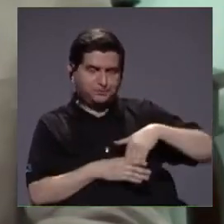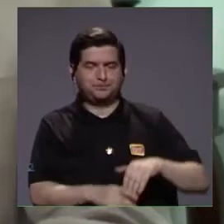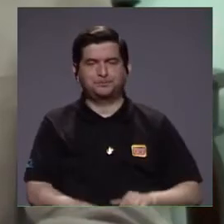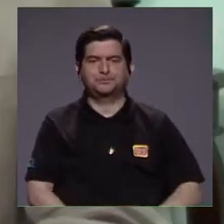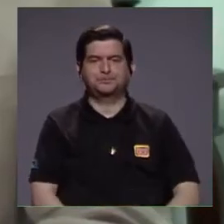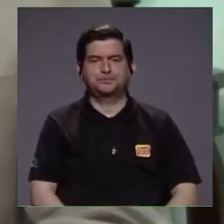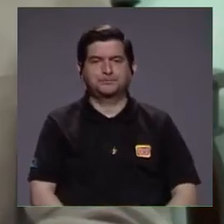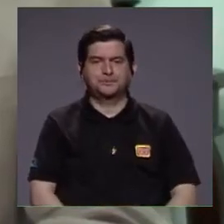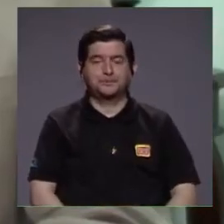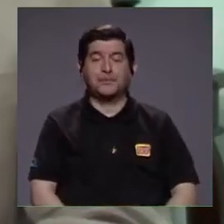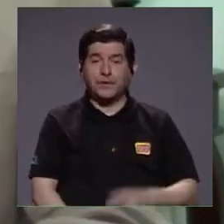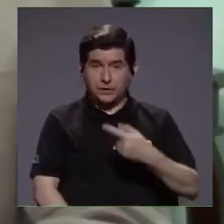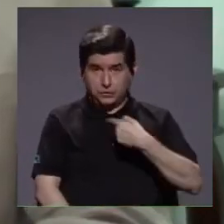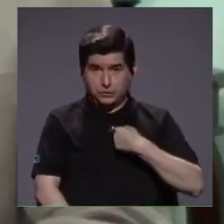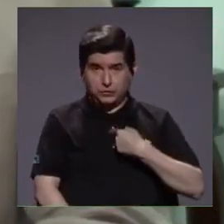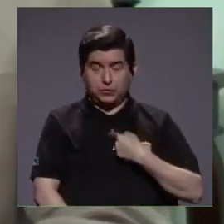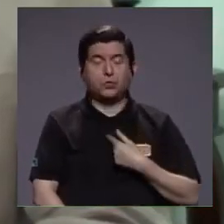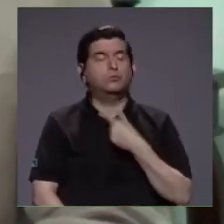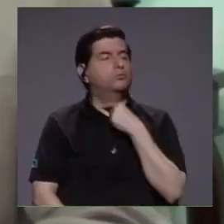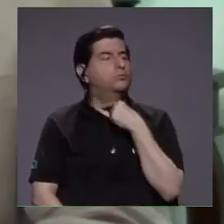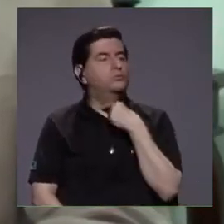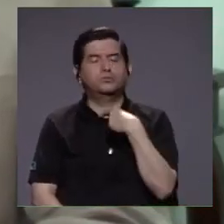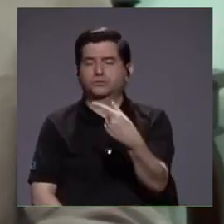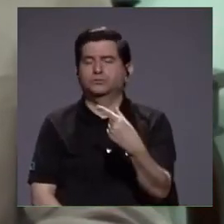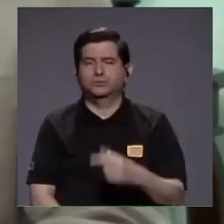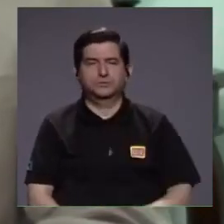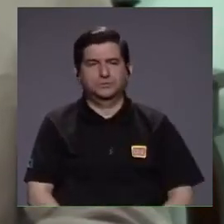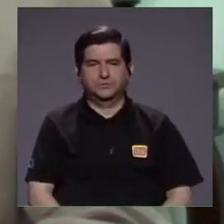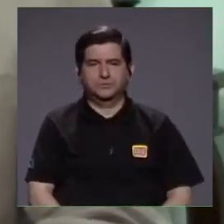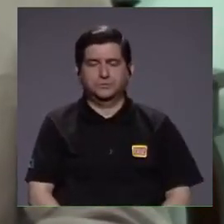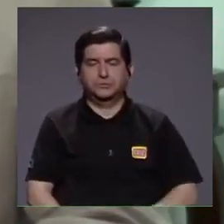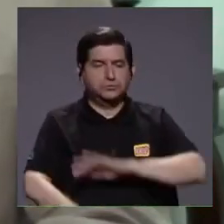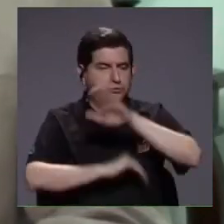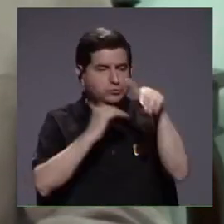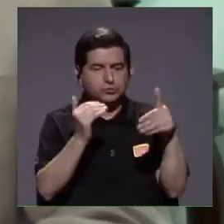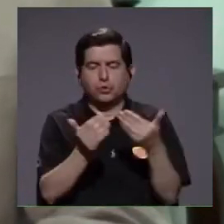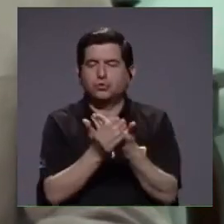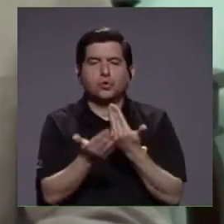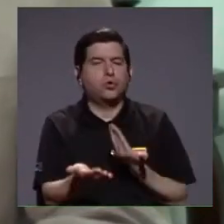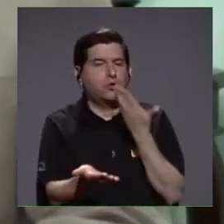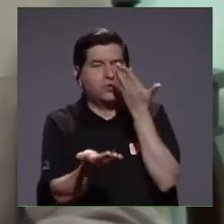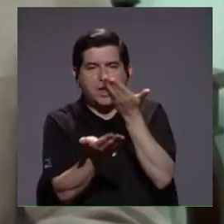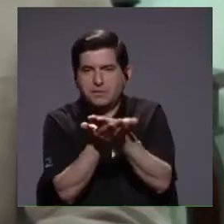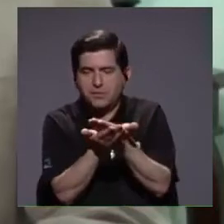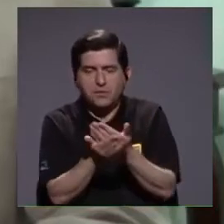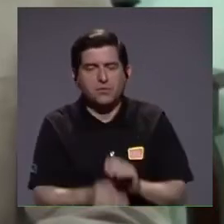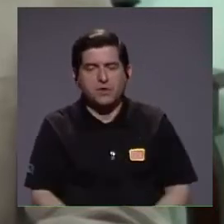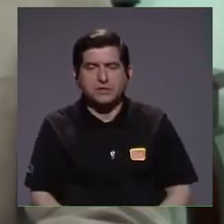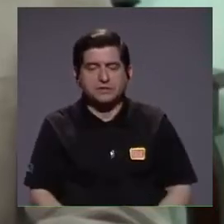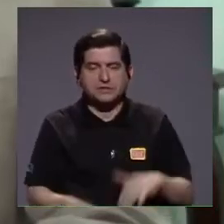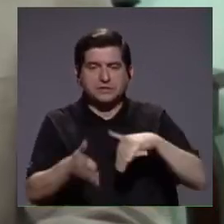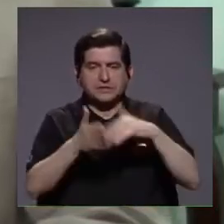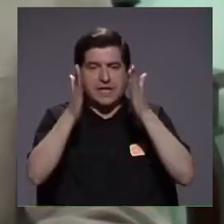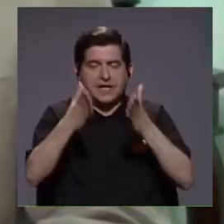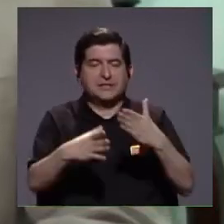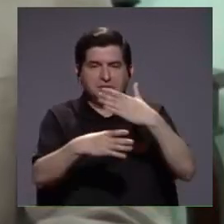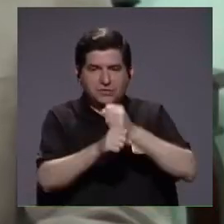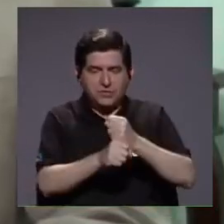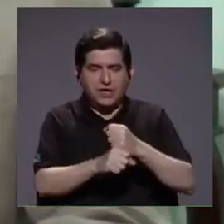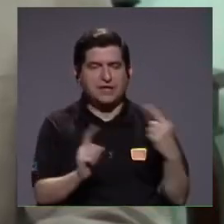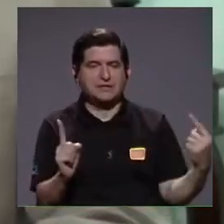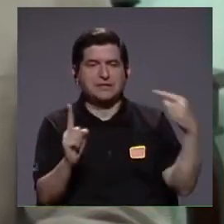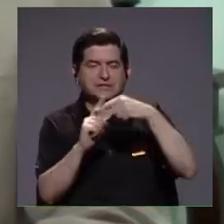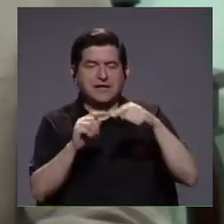orgánico. Entonces, yo con todo gusto llevaría cualquier propuesta que quieran proponer el movimiento